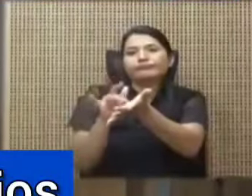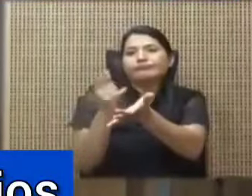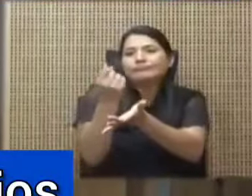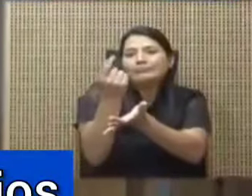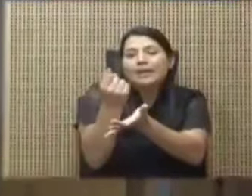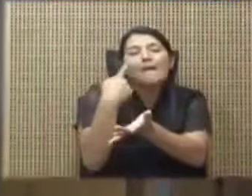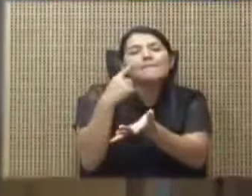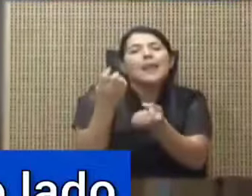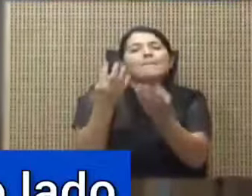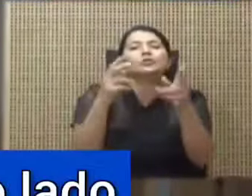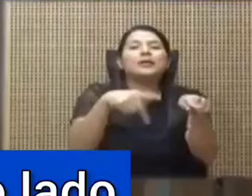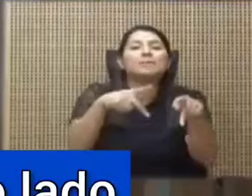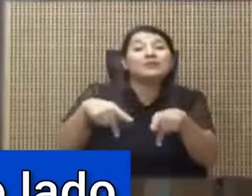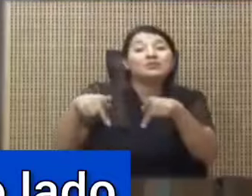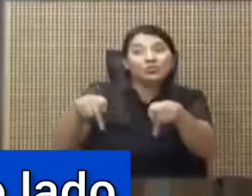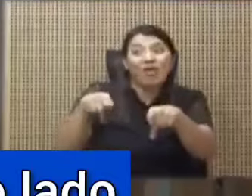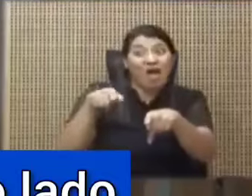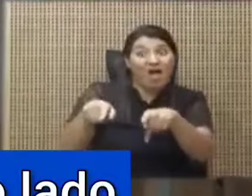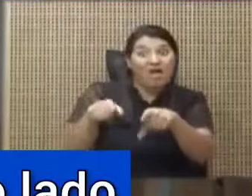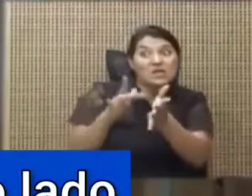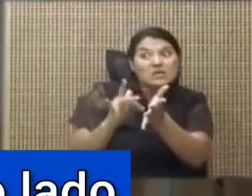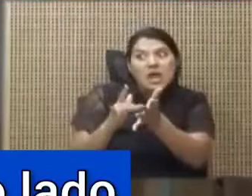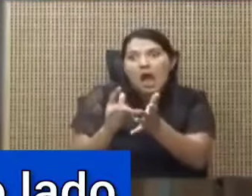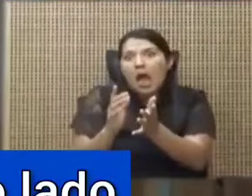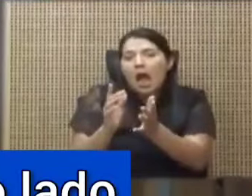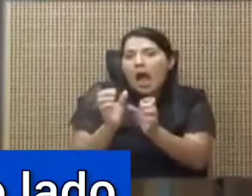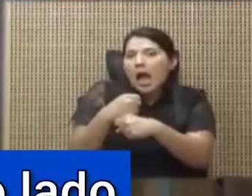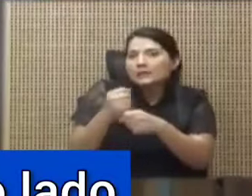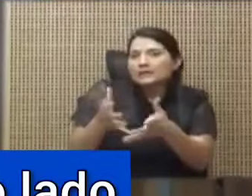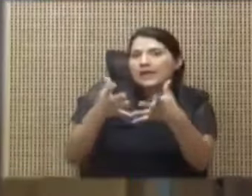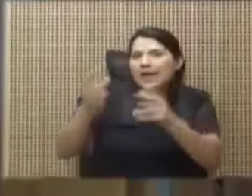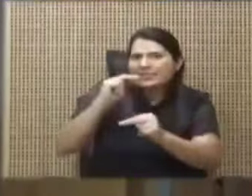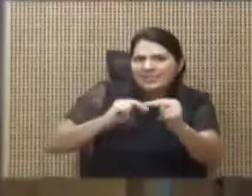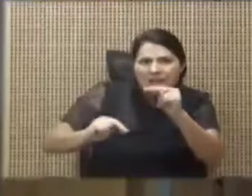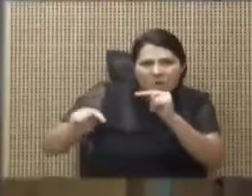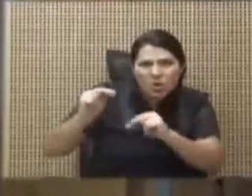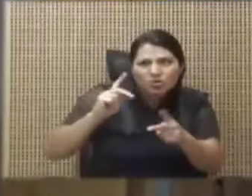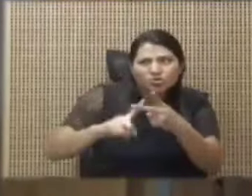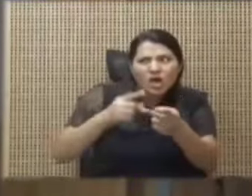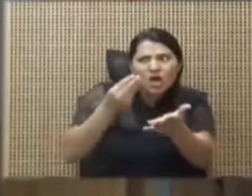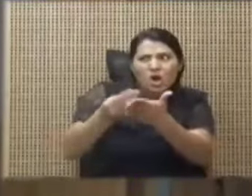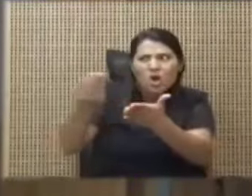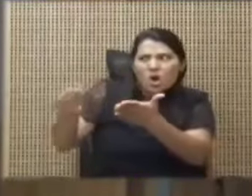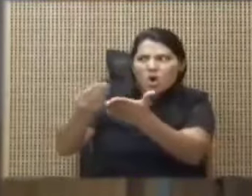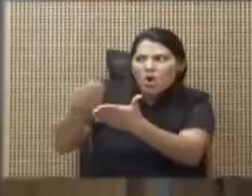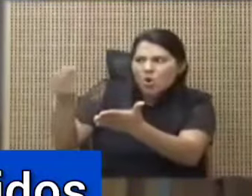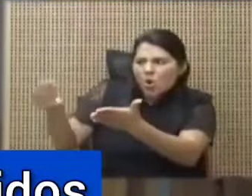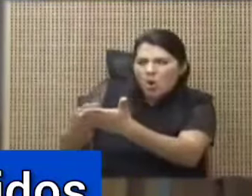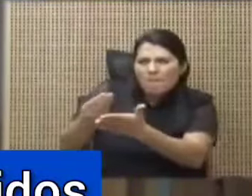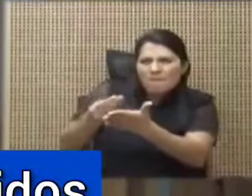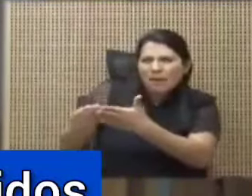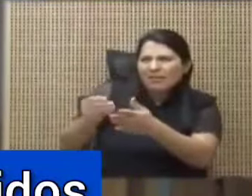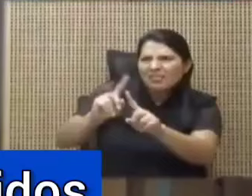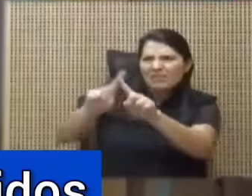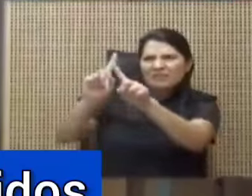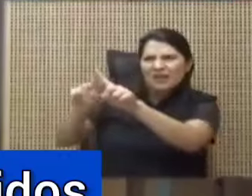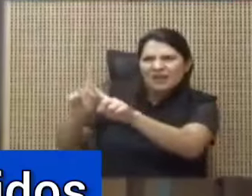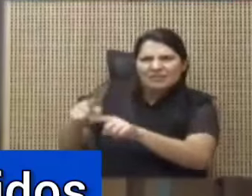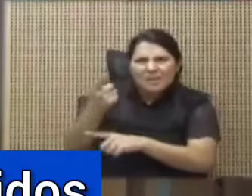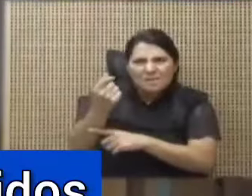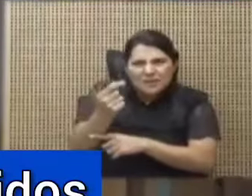grandes negocios, un botín donde hay centros de compra por todo lado que compran a diferentes precios, un botín donde